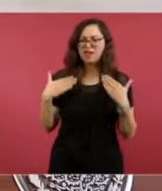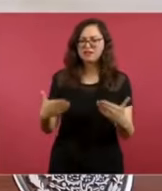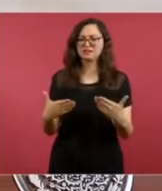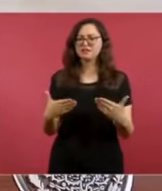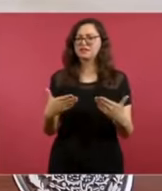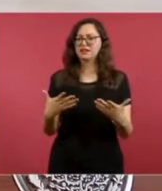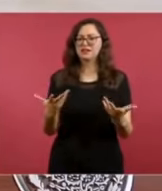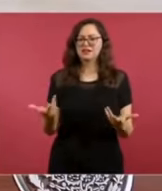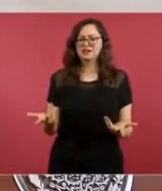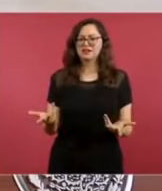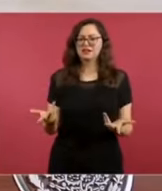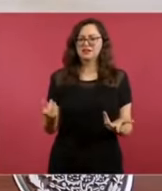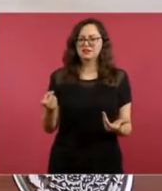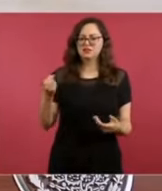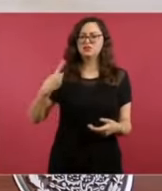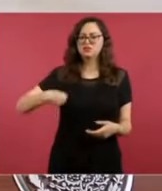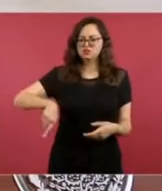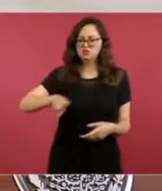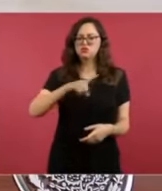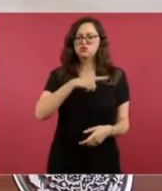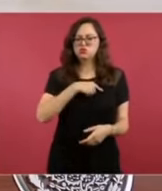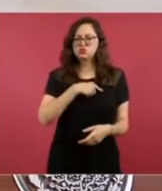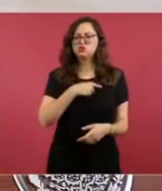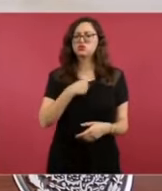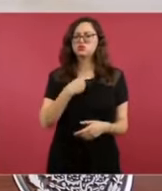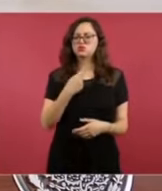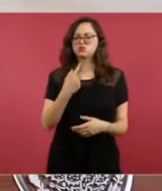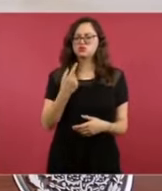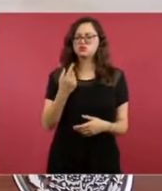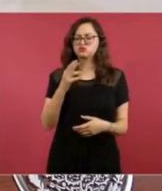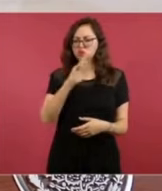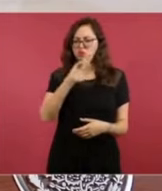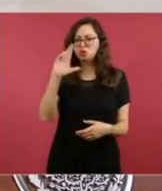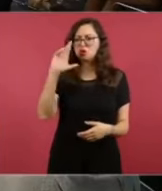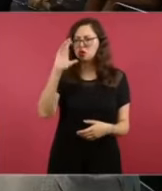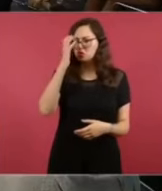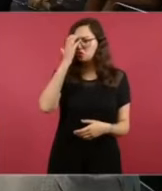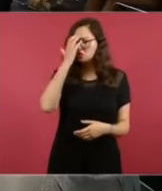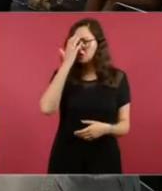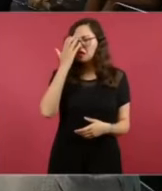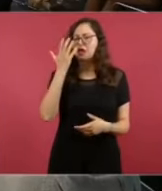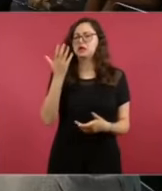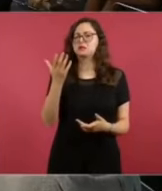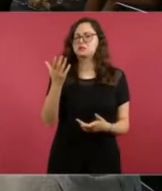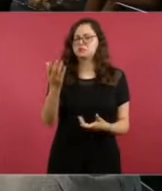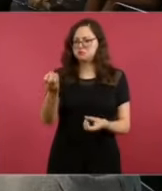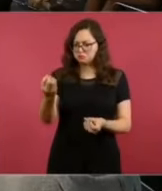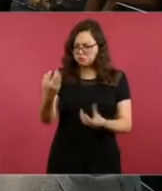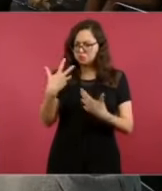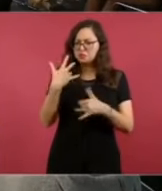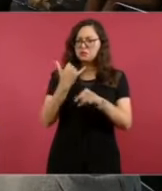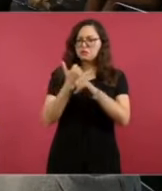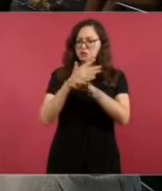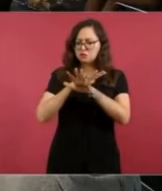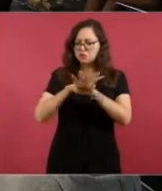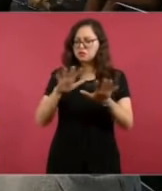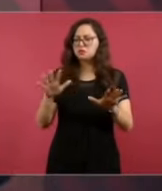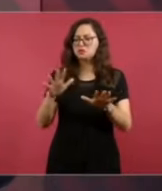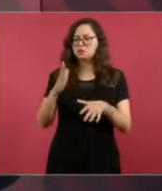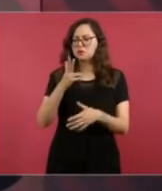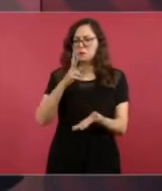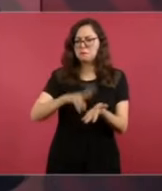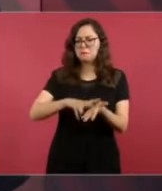vamos nosotros a reconocer su participación, su